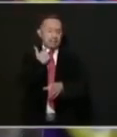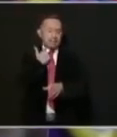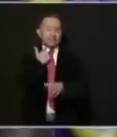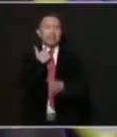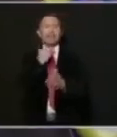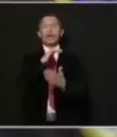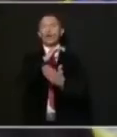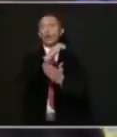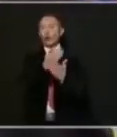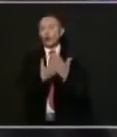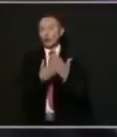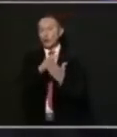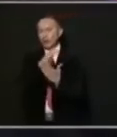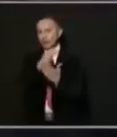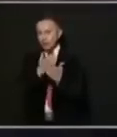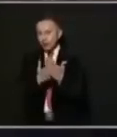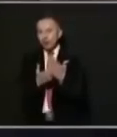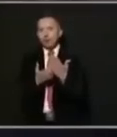contratistas